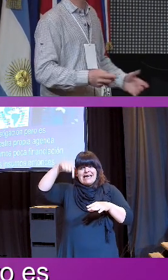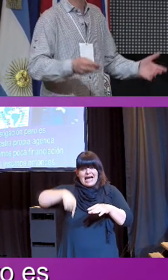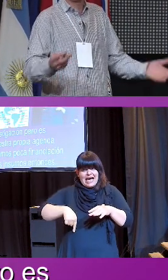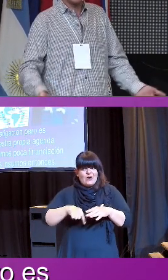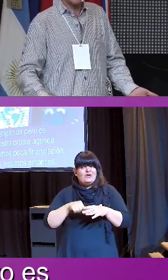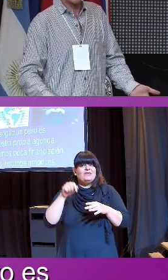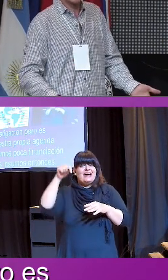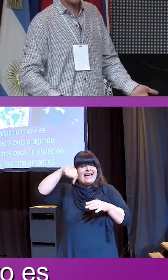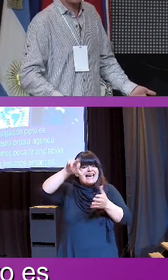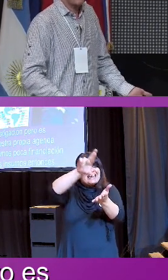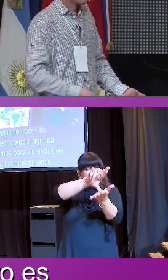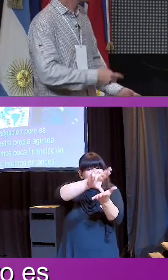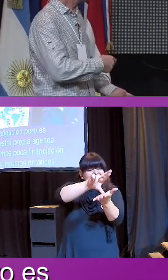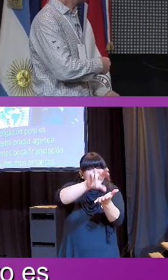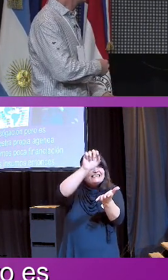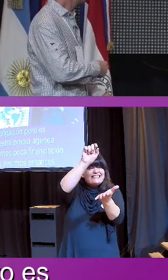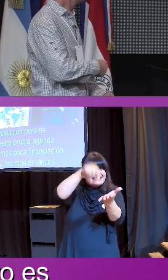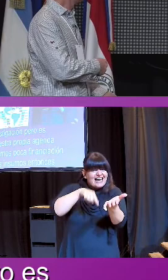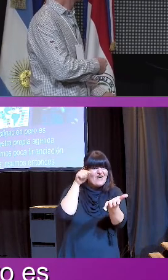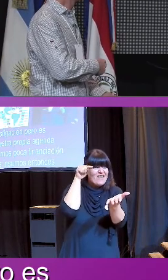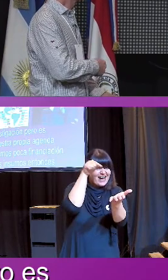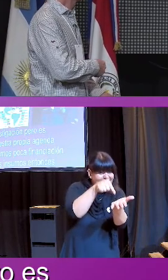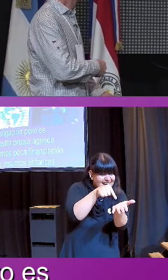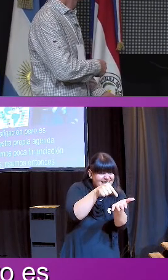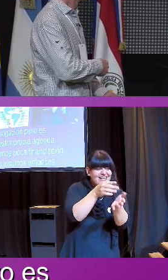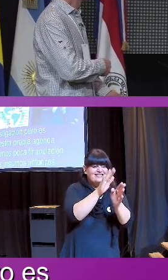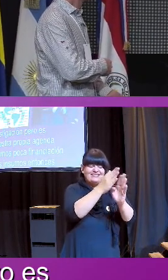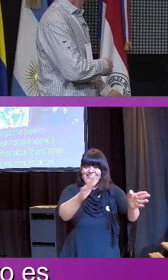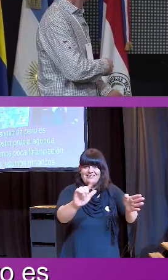Acá en la capital del Chaco. Muy bien.